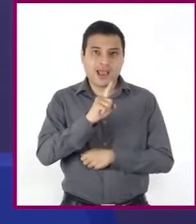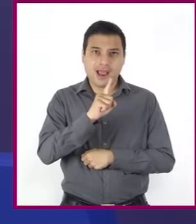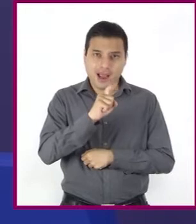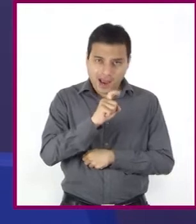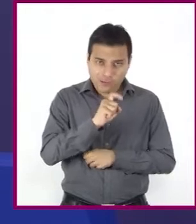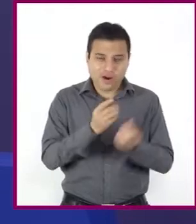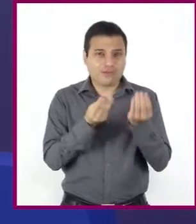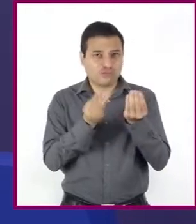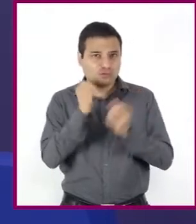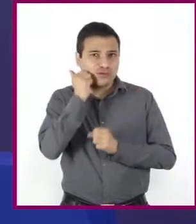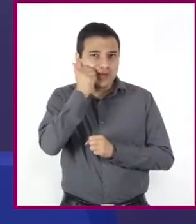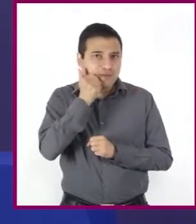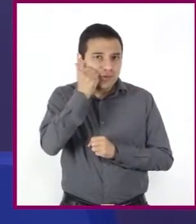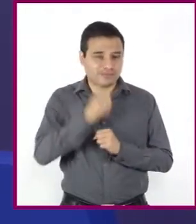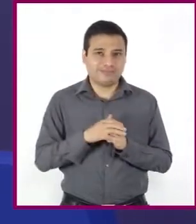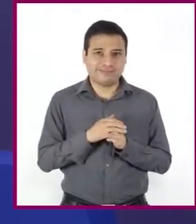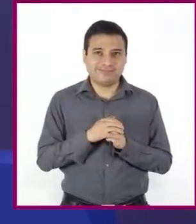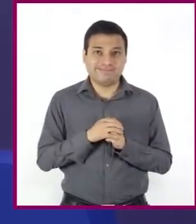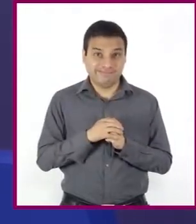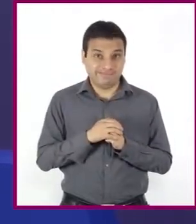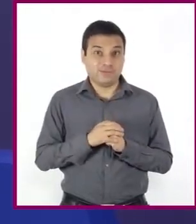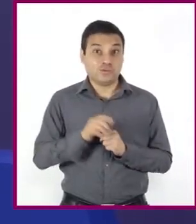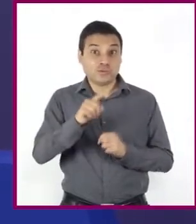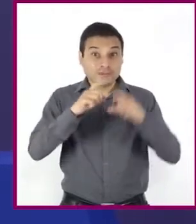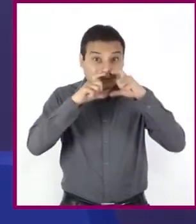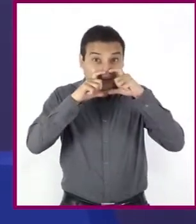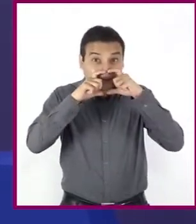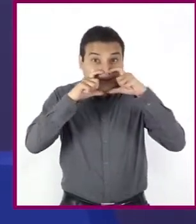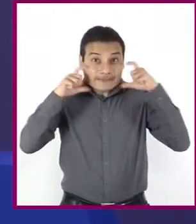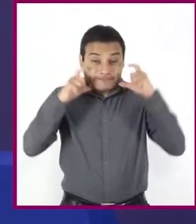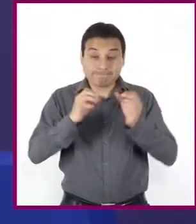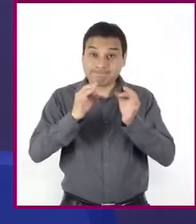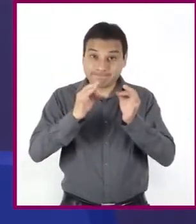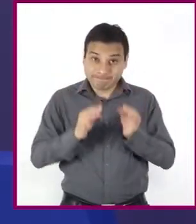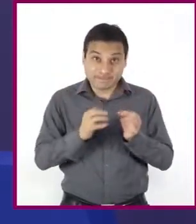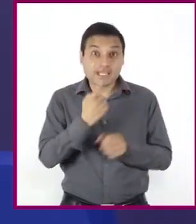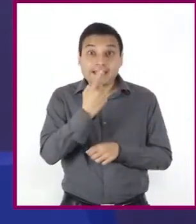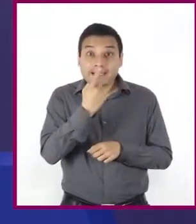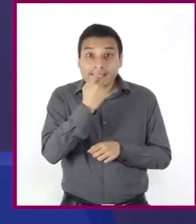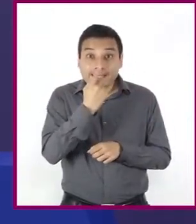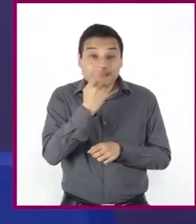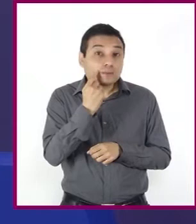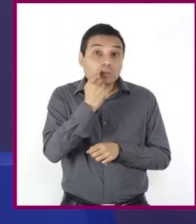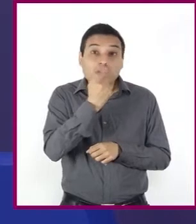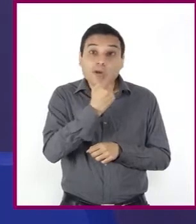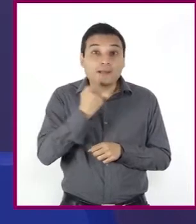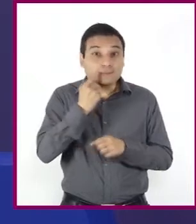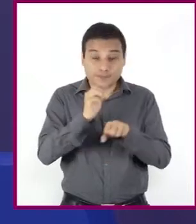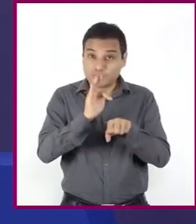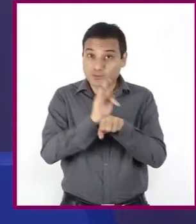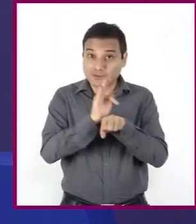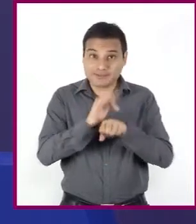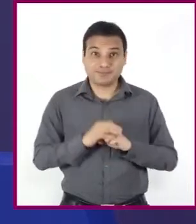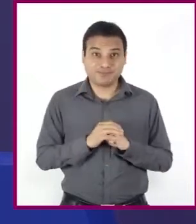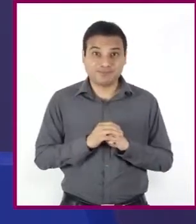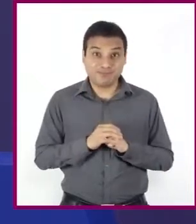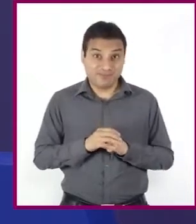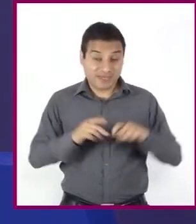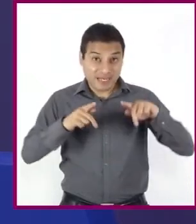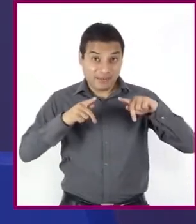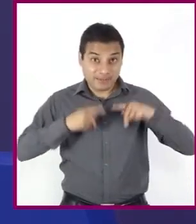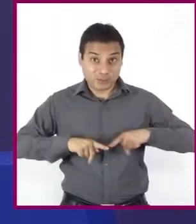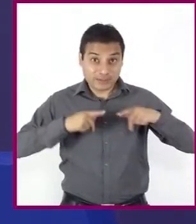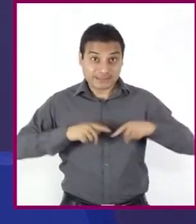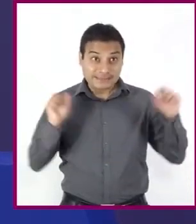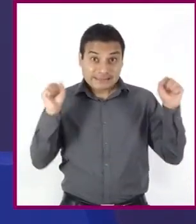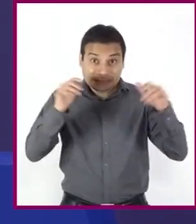abundante jabón, usando el cubrebocas adecuadamente de forma que proteja nariz y boca, y aunque juntos, guardar y pedir la